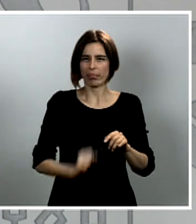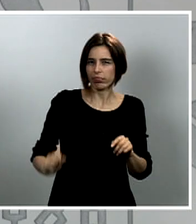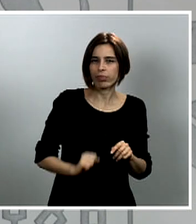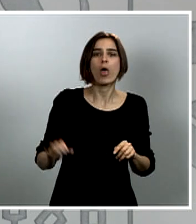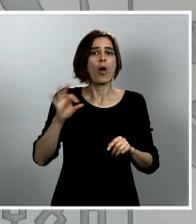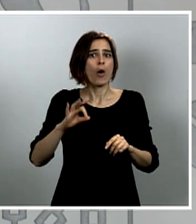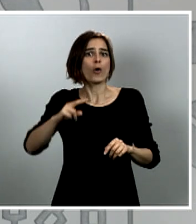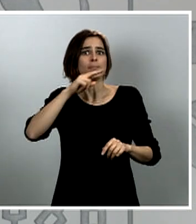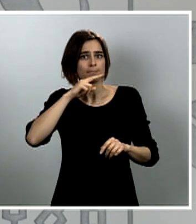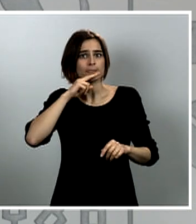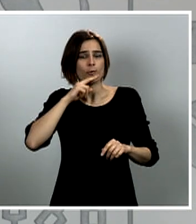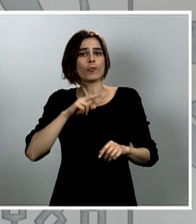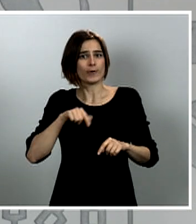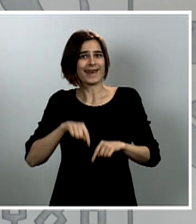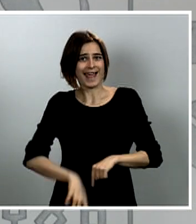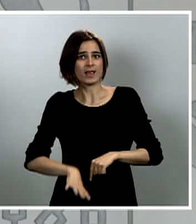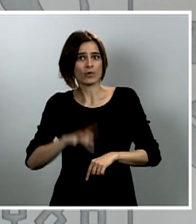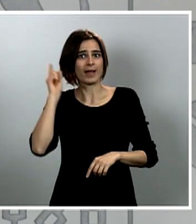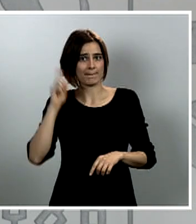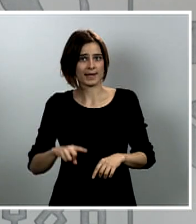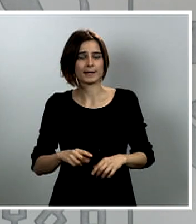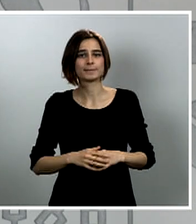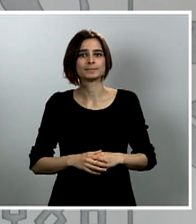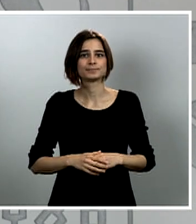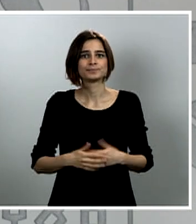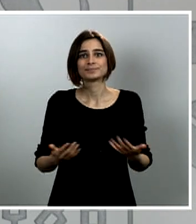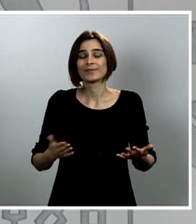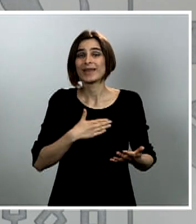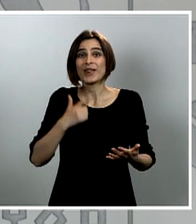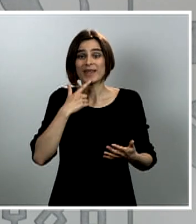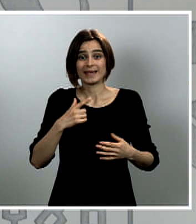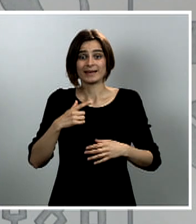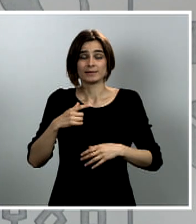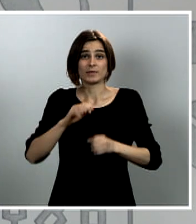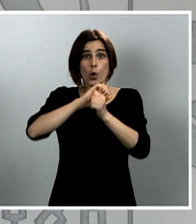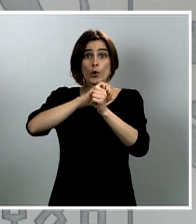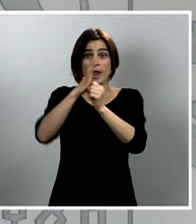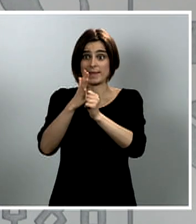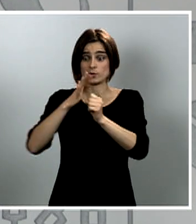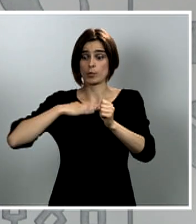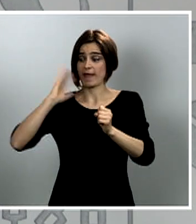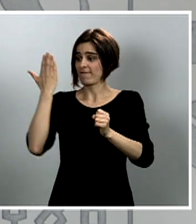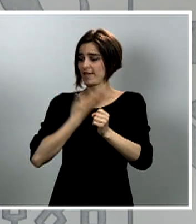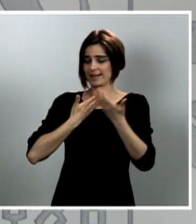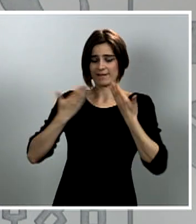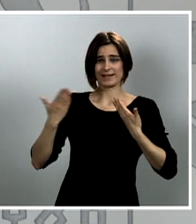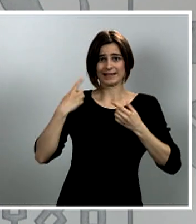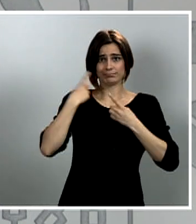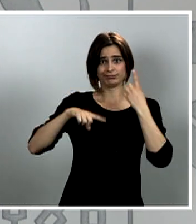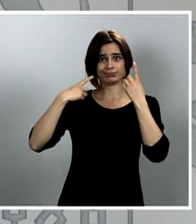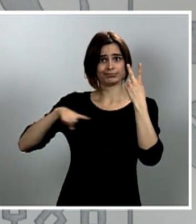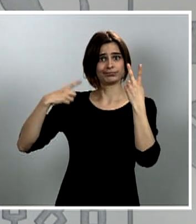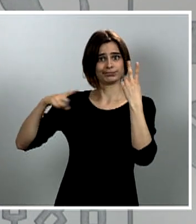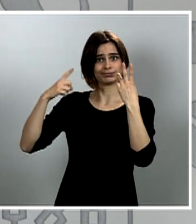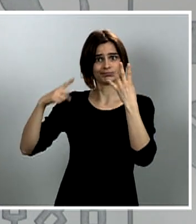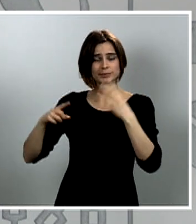Son diferentes presentaciones de la enfermedad. Los clínicos están haciendo un muy buen trabajo de descripción de la enfermedad. Hay